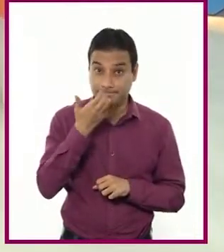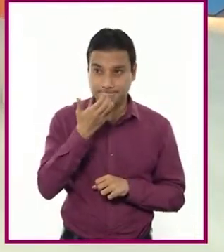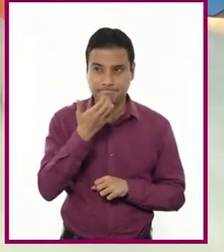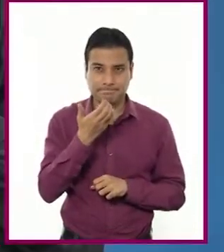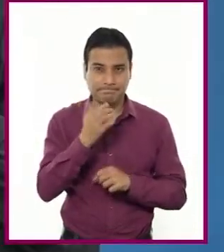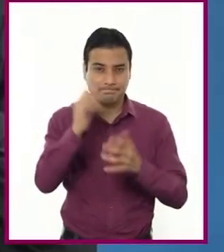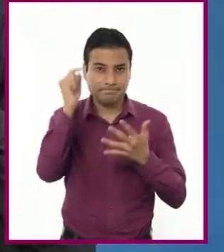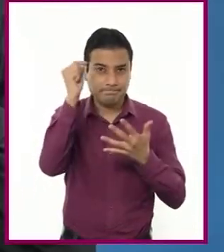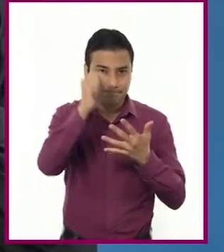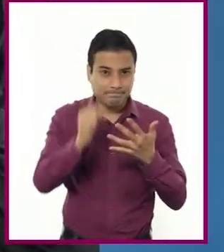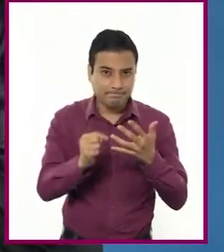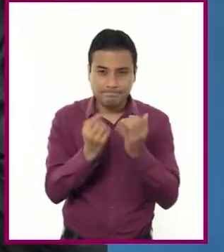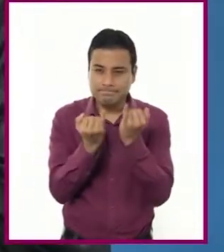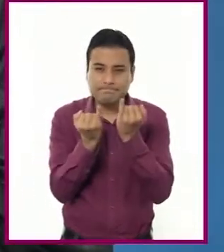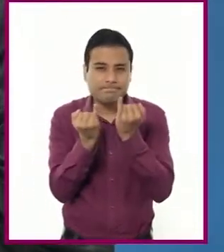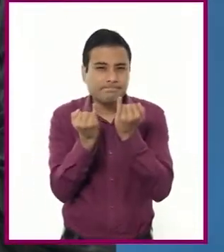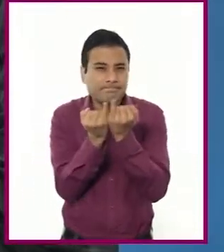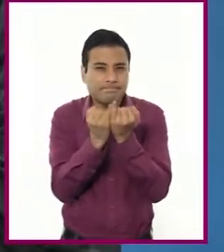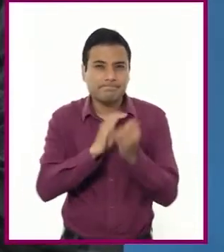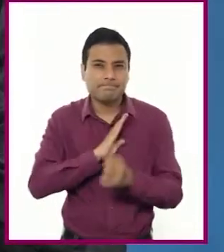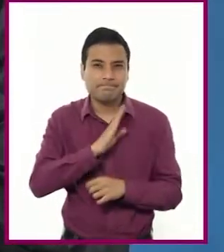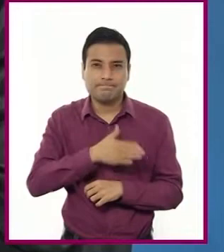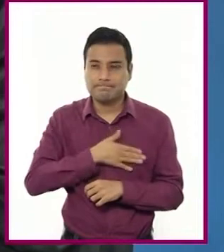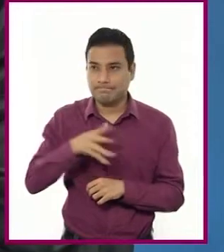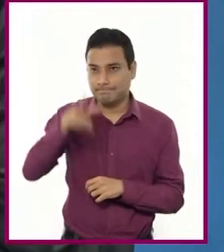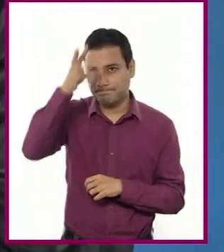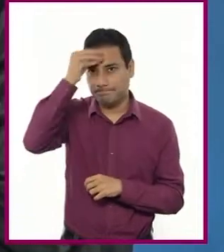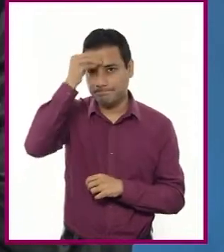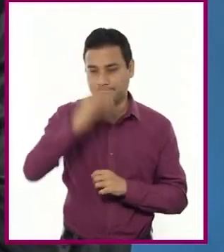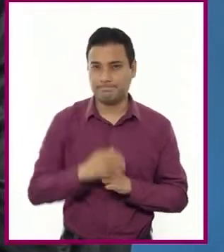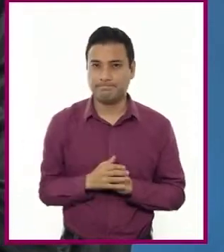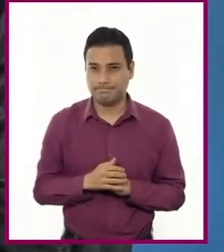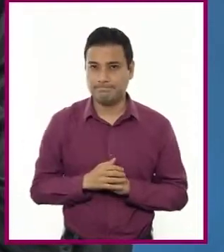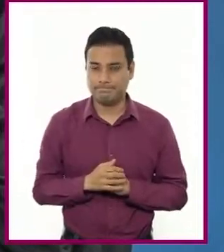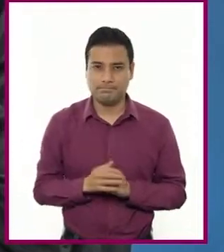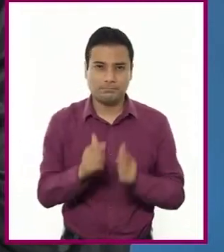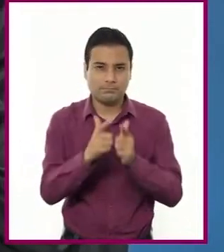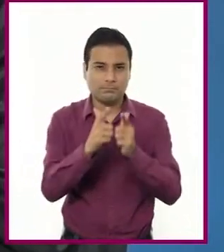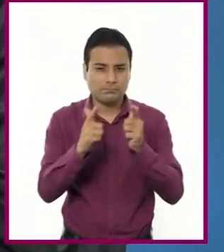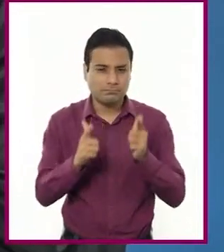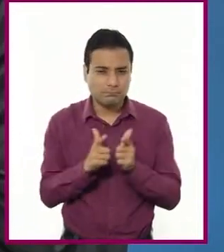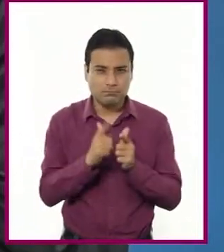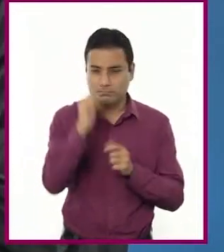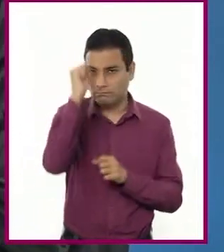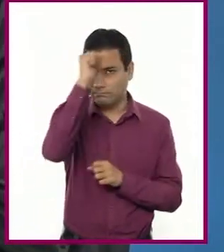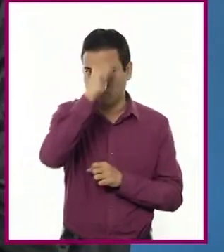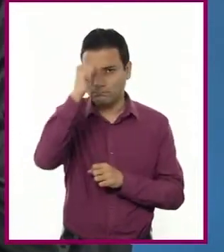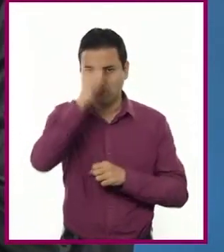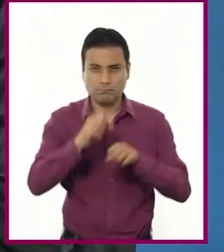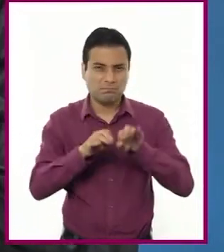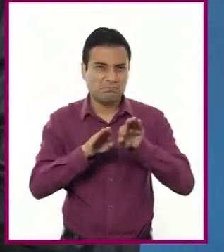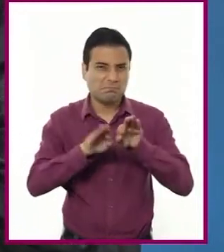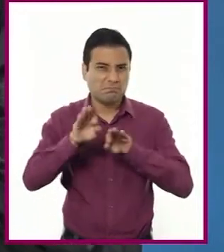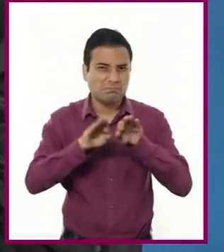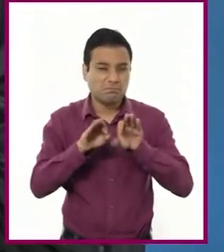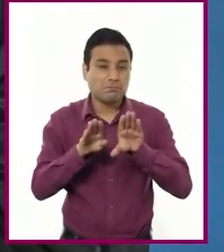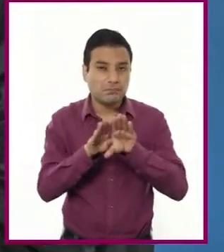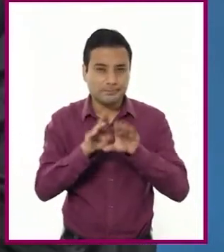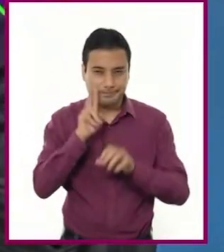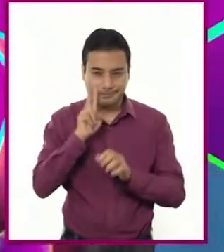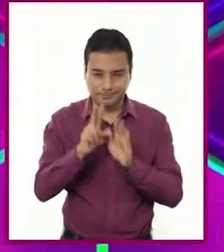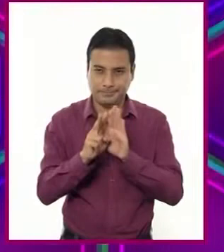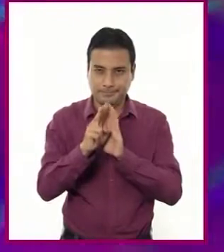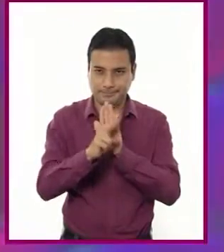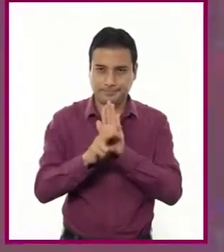española. Para acercarnos al trabajo realizado por las órdenes religiosas, veamos y escuchemos el siguiente